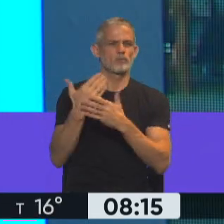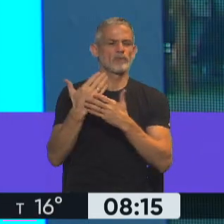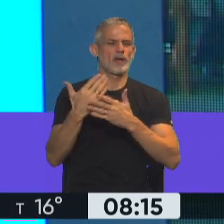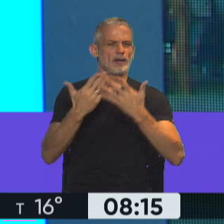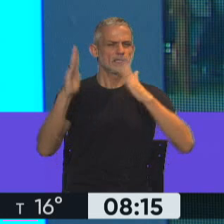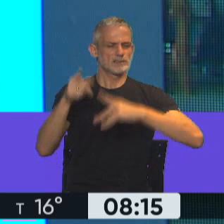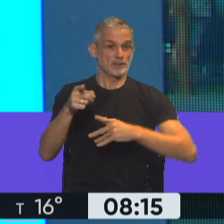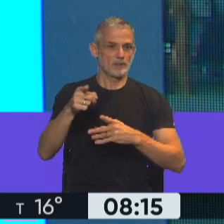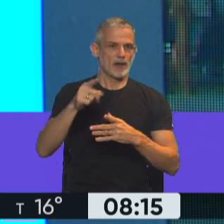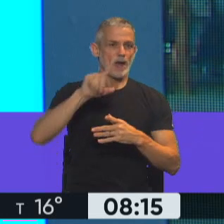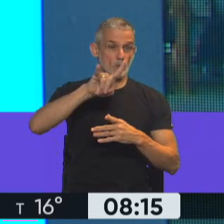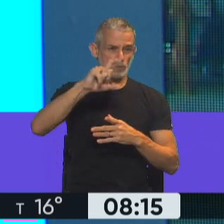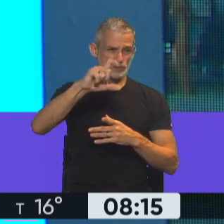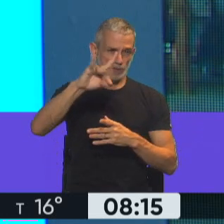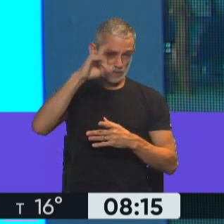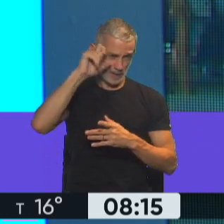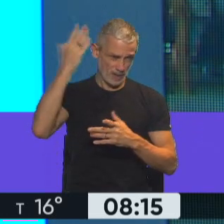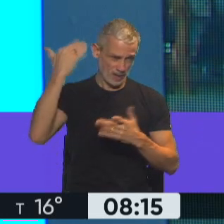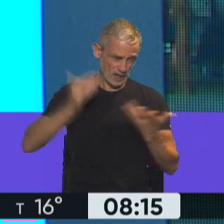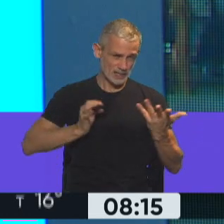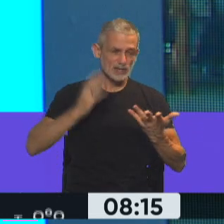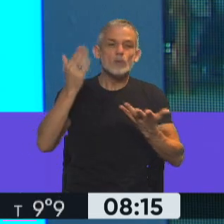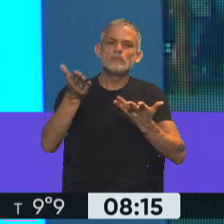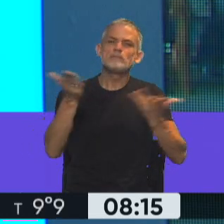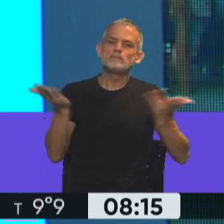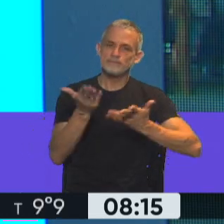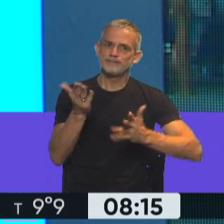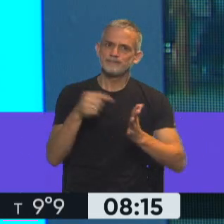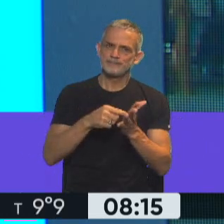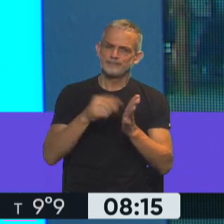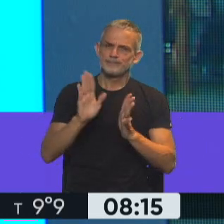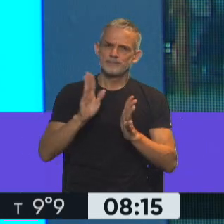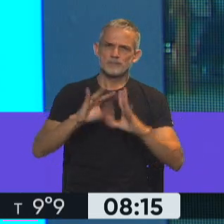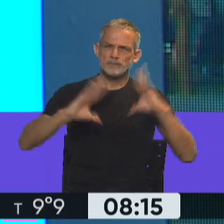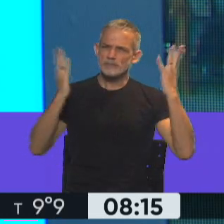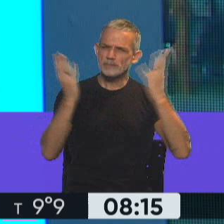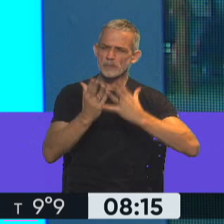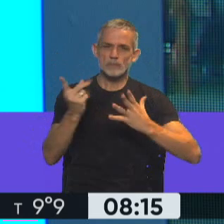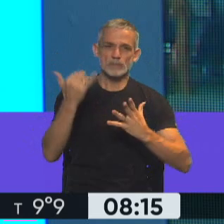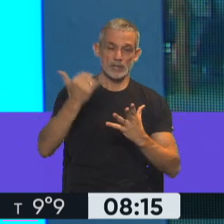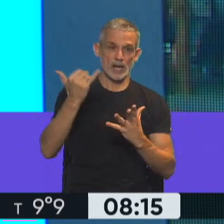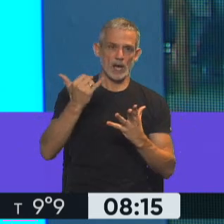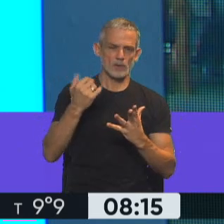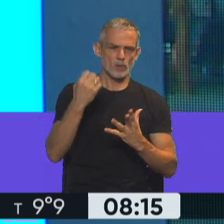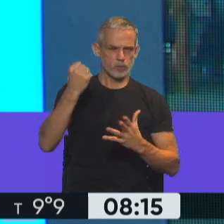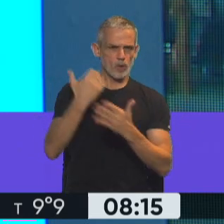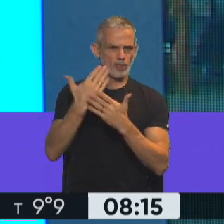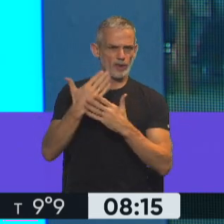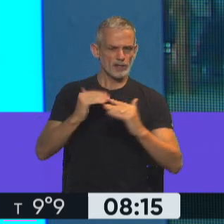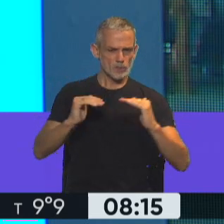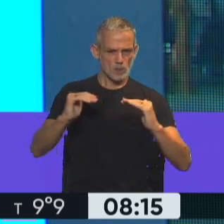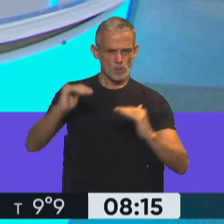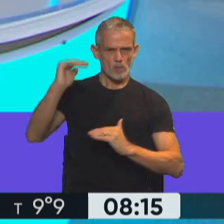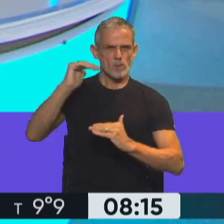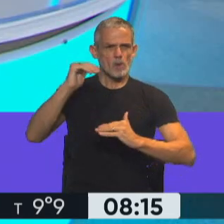liberal. Yo creo que sí hay que poner ahí un punto, porque estamos viendo a nivel global un proceso de radicalización de las derechas. Lo vemos con